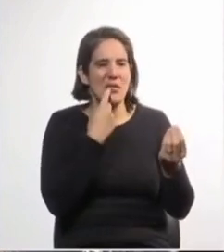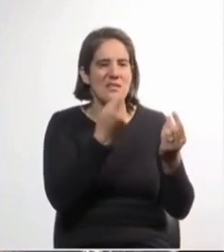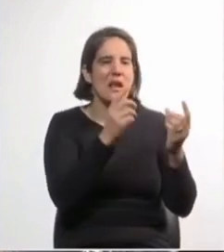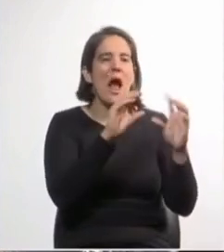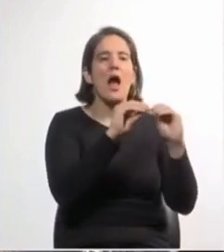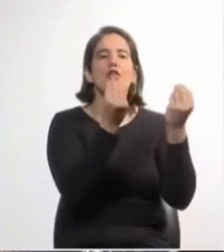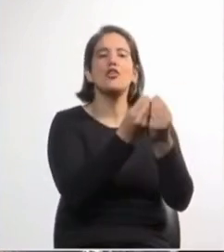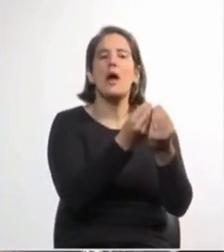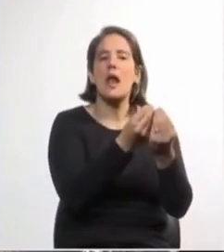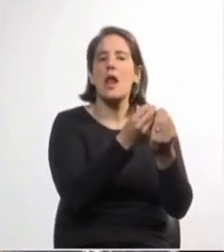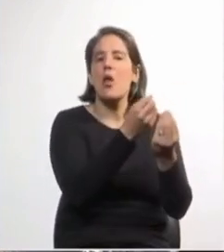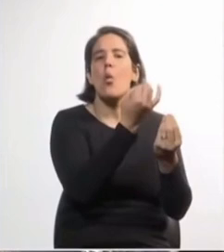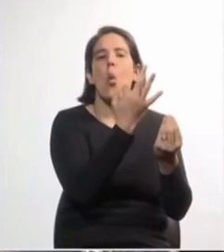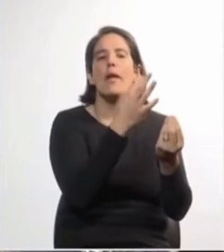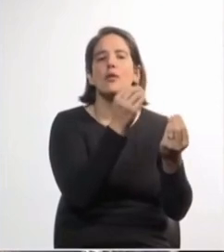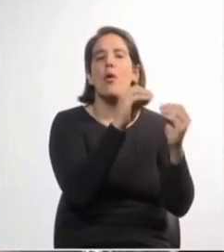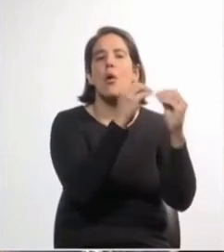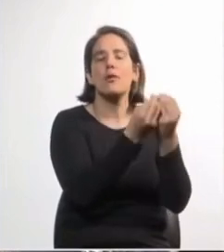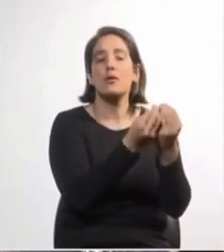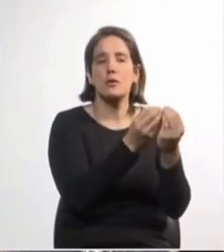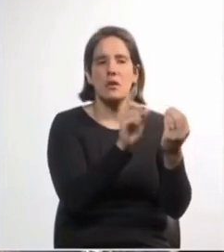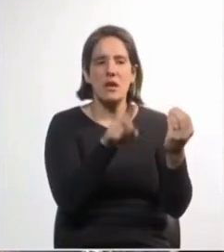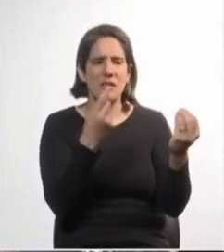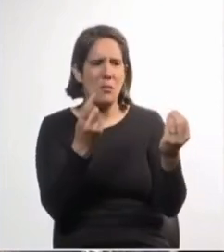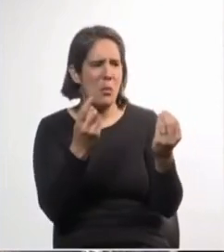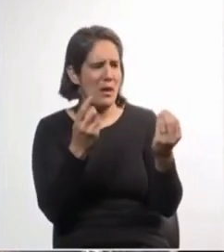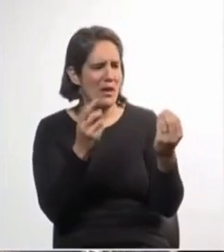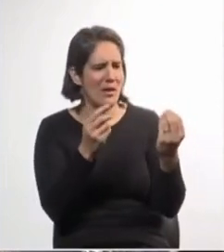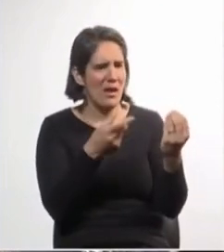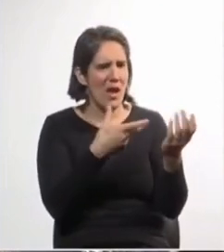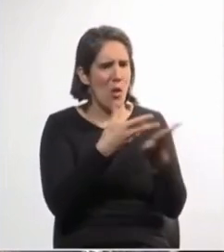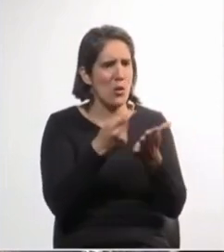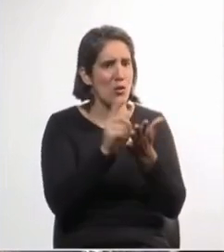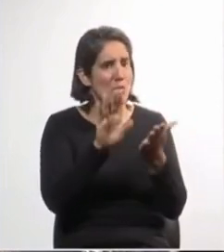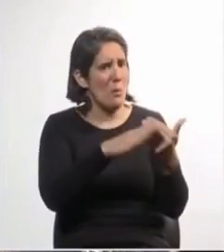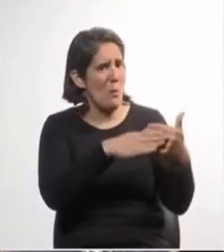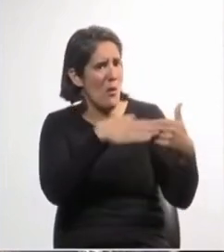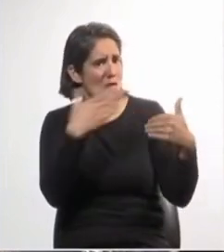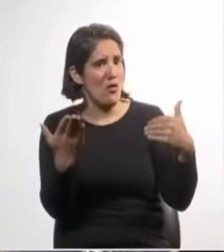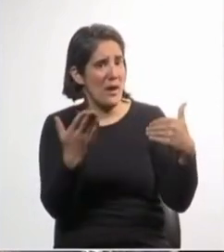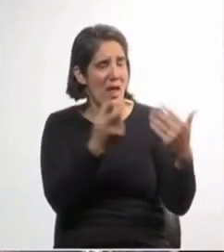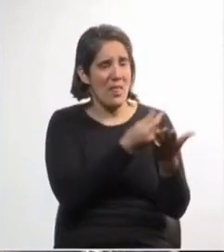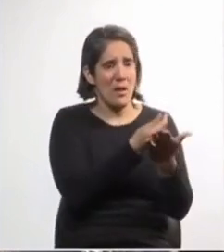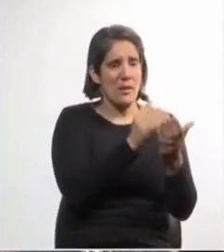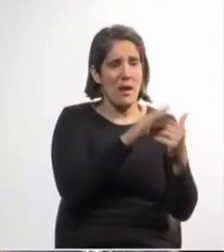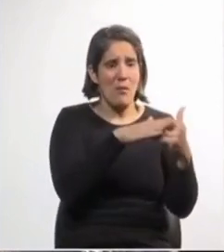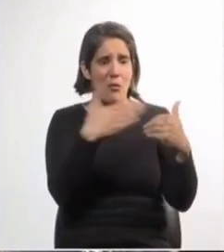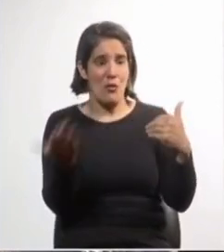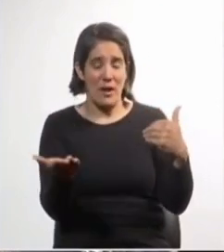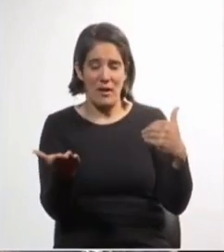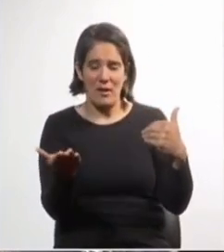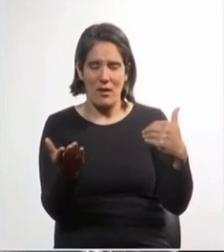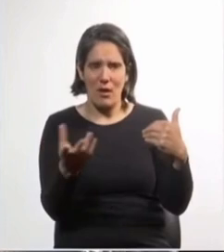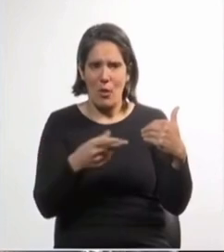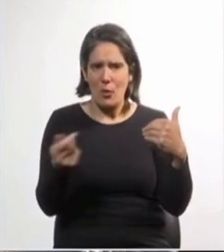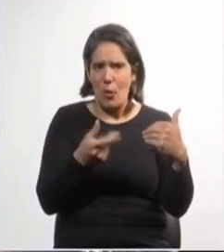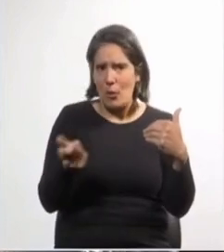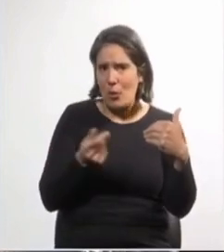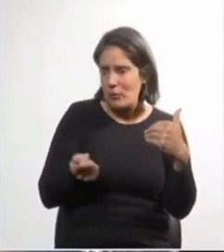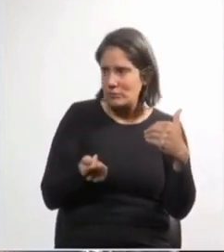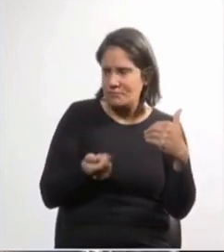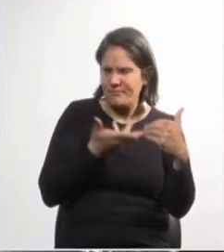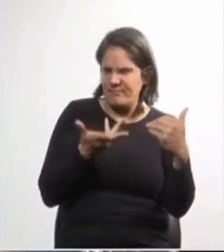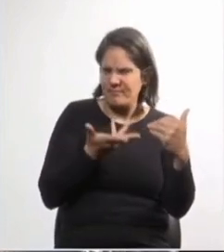después hay un festín de gasto que se hace por fuera del perímetro de la regla? ¿De qué sirve